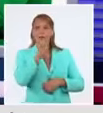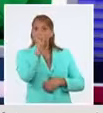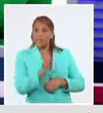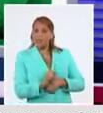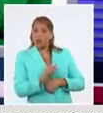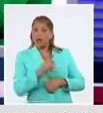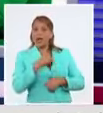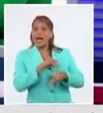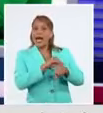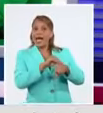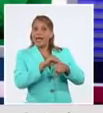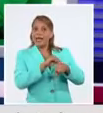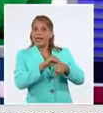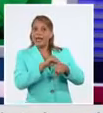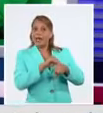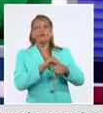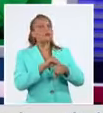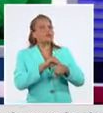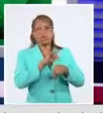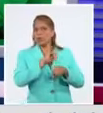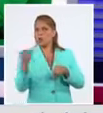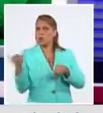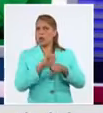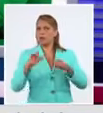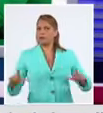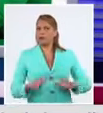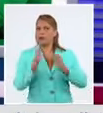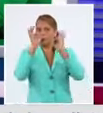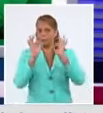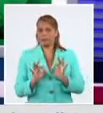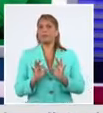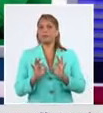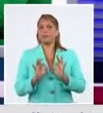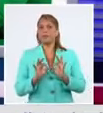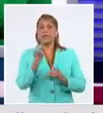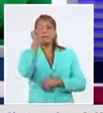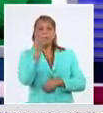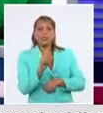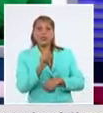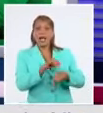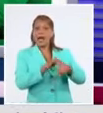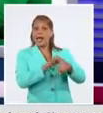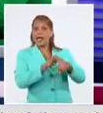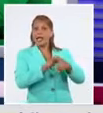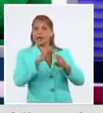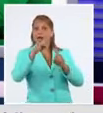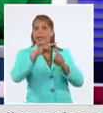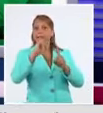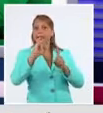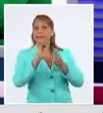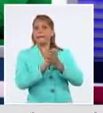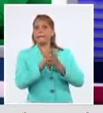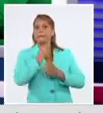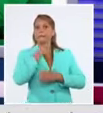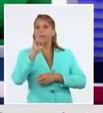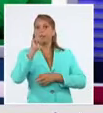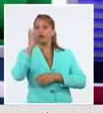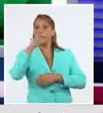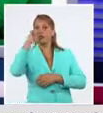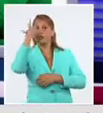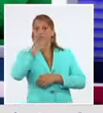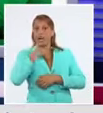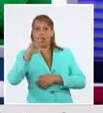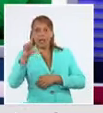tiomersal se cumple el mismo principio. Para los pacientes alérgicos al timerosal que tienen una evidencia de PCR